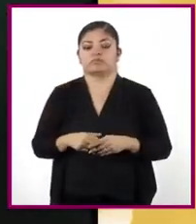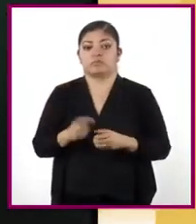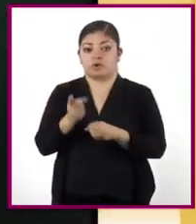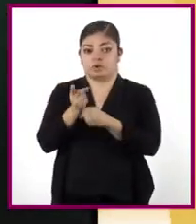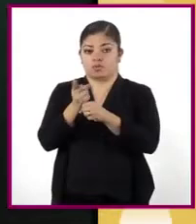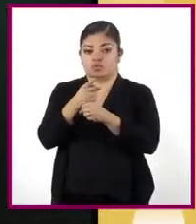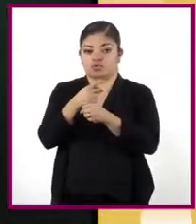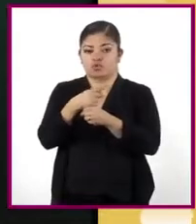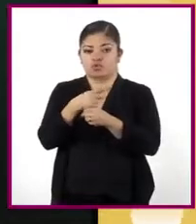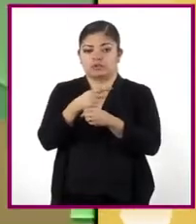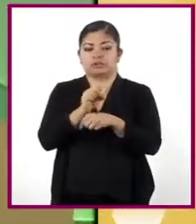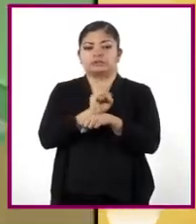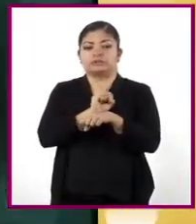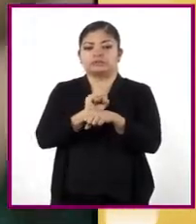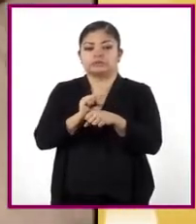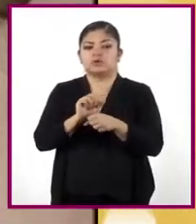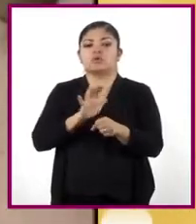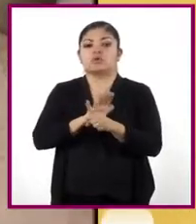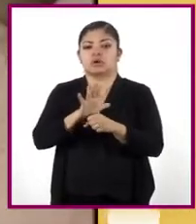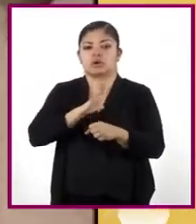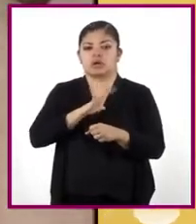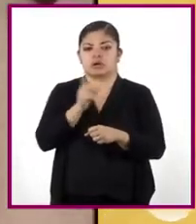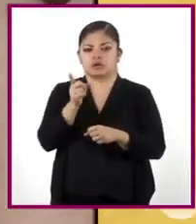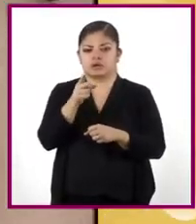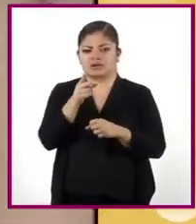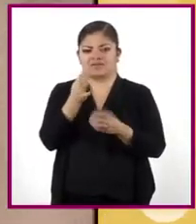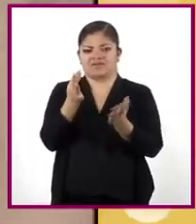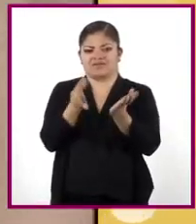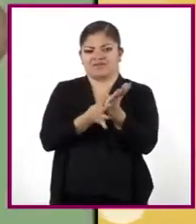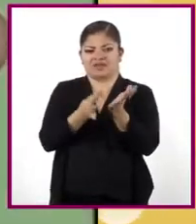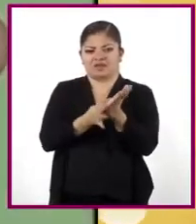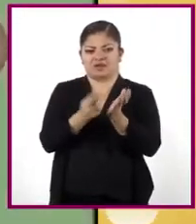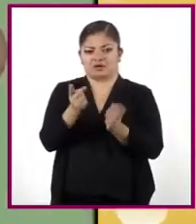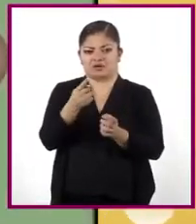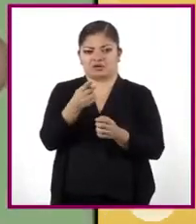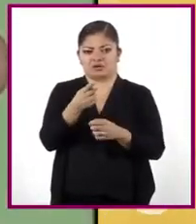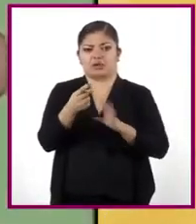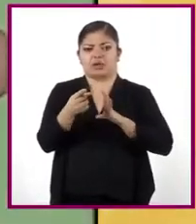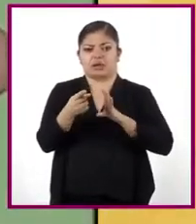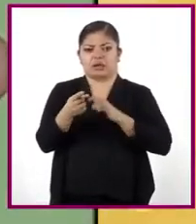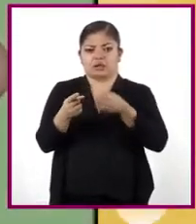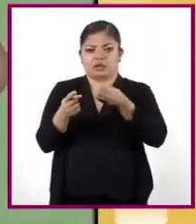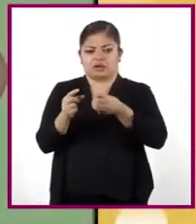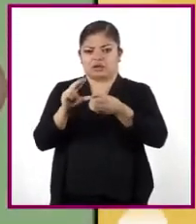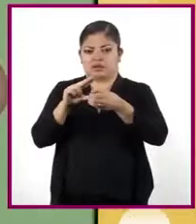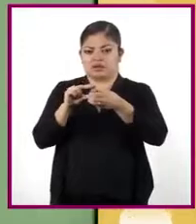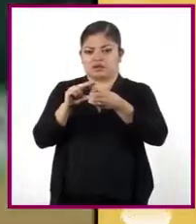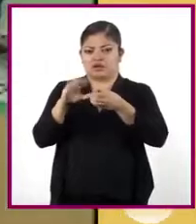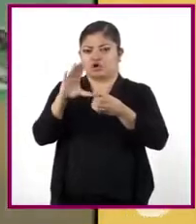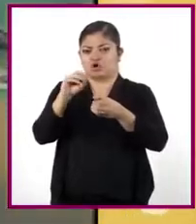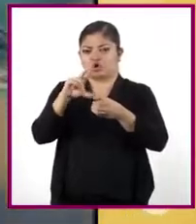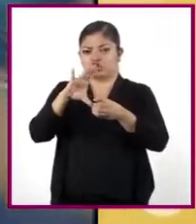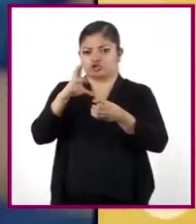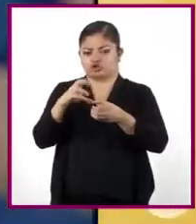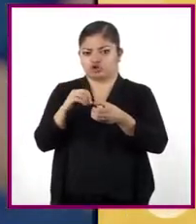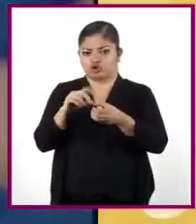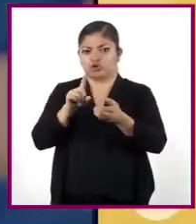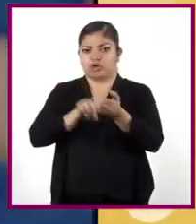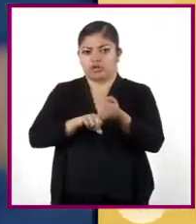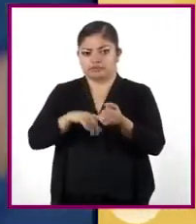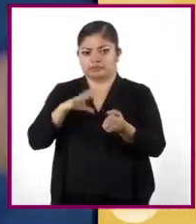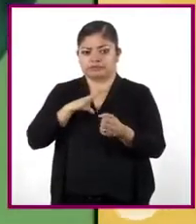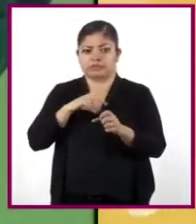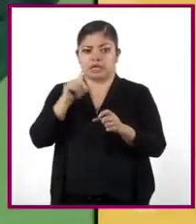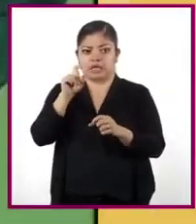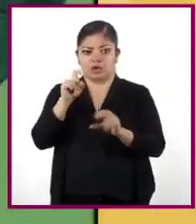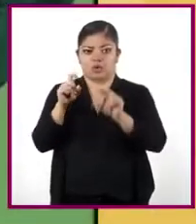más sencilla consiste en una aguja de acero imantada dentro de un trozo de corcho, la cual, suspendida sobre un recipiente